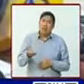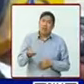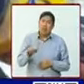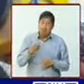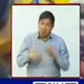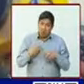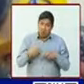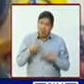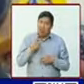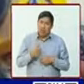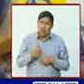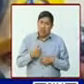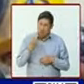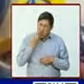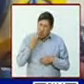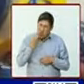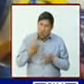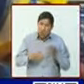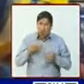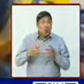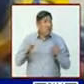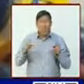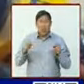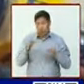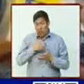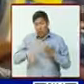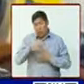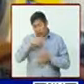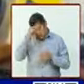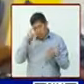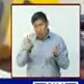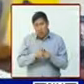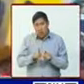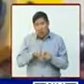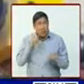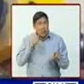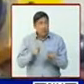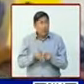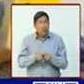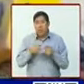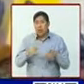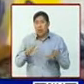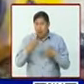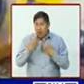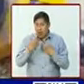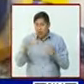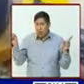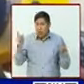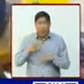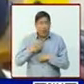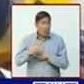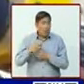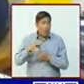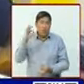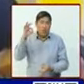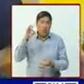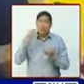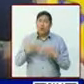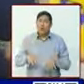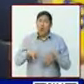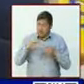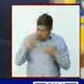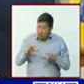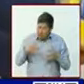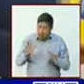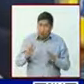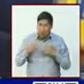20% que les llegue a afectar. No, están tratando de confundir a nuestros hermanos, se está lanzando ya la convocatoria. No, aquí no hay que no se quiera lanzar,